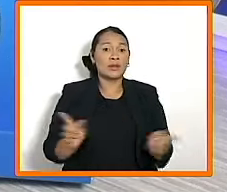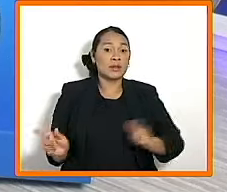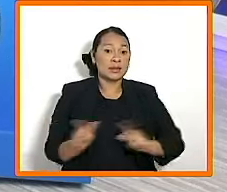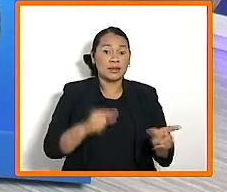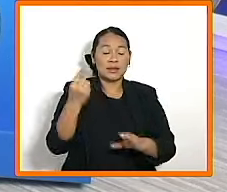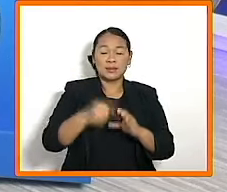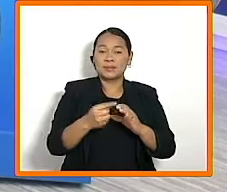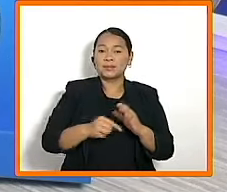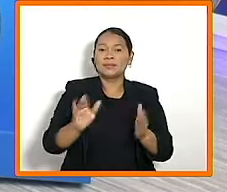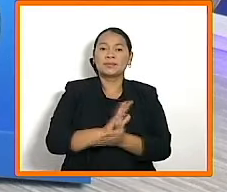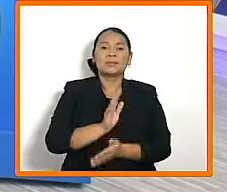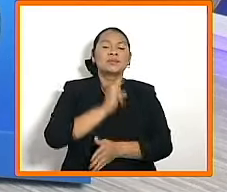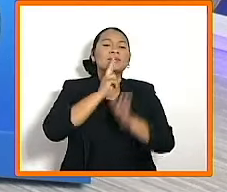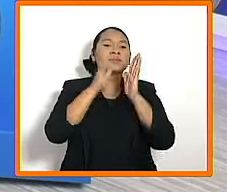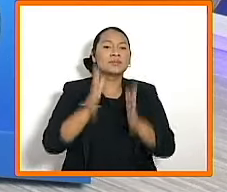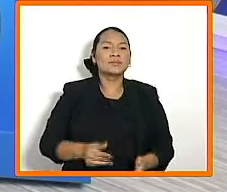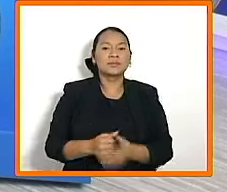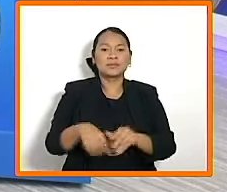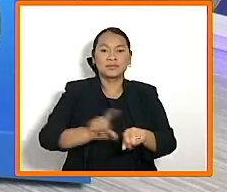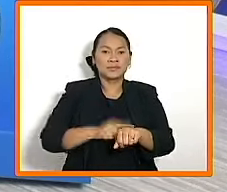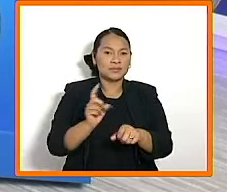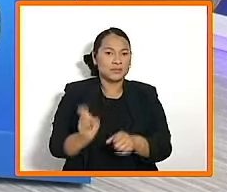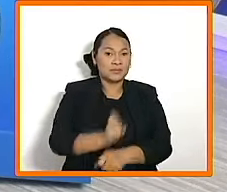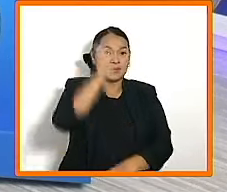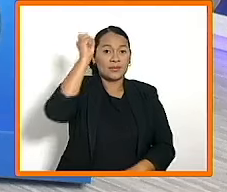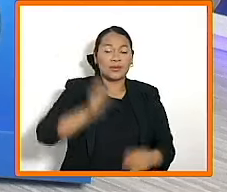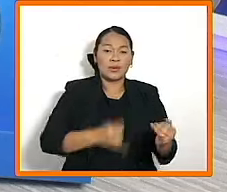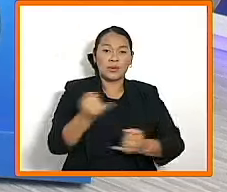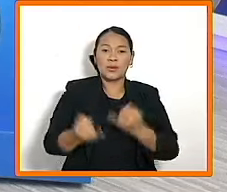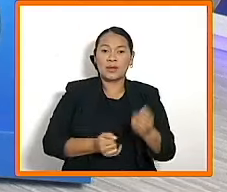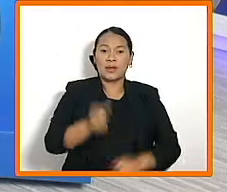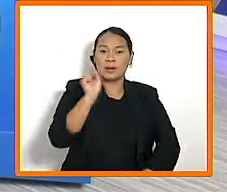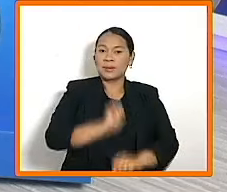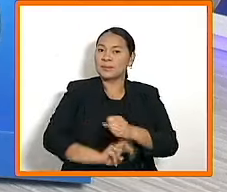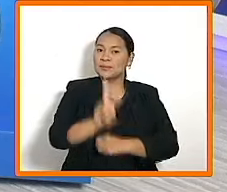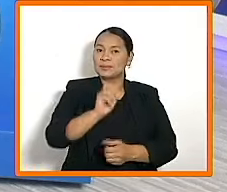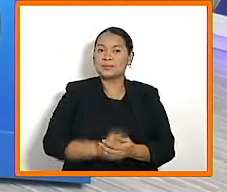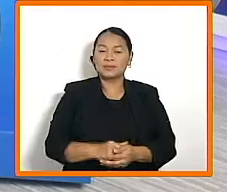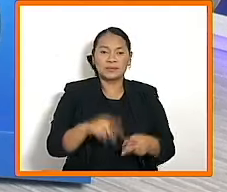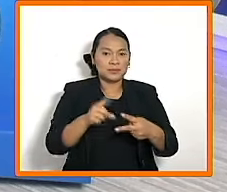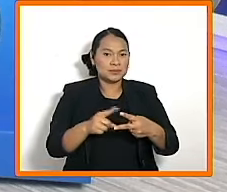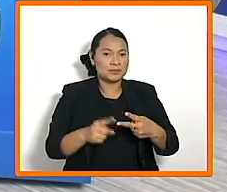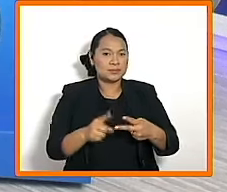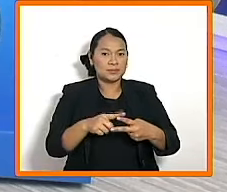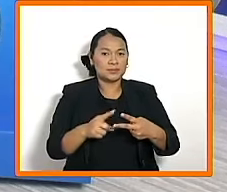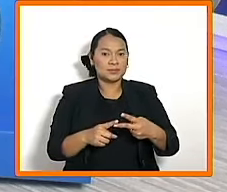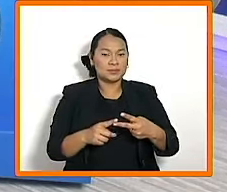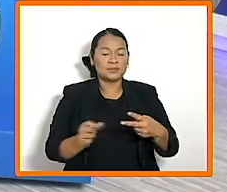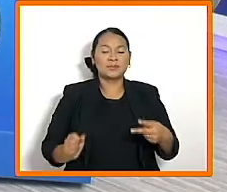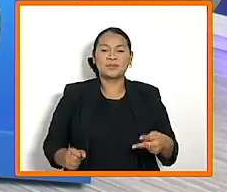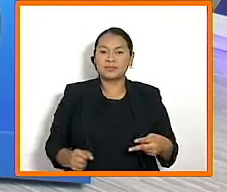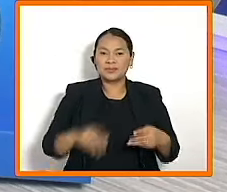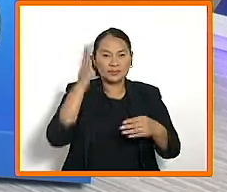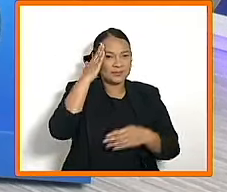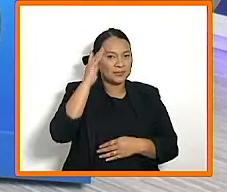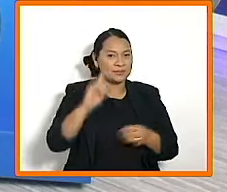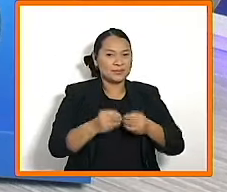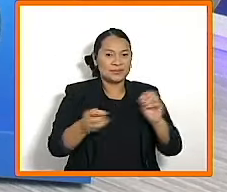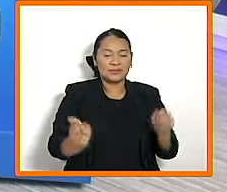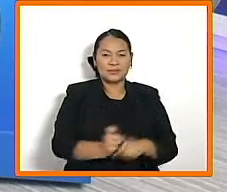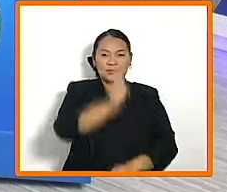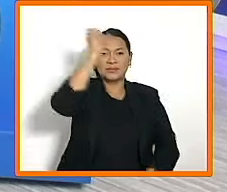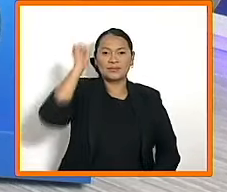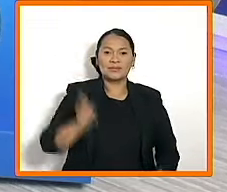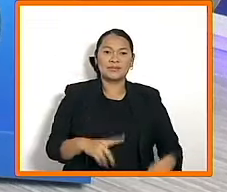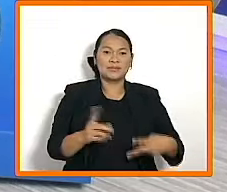en mano porque es momento de ganar a lo Catracho en premiados cuatro dígitos dos números ganadores y en posición uno daremos a conocer el